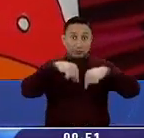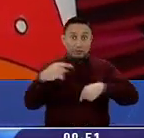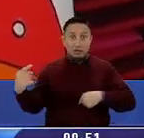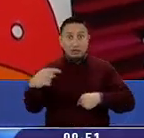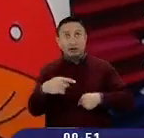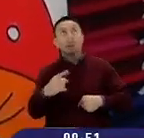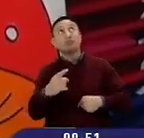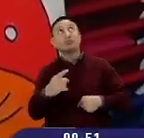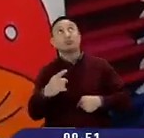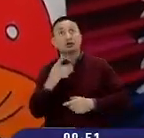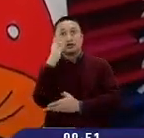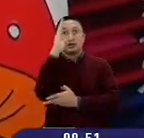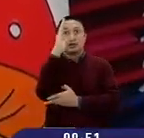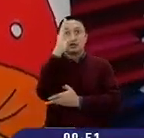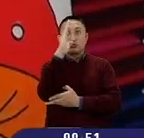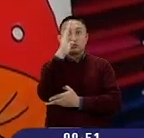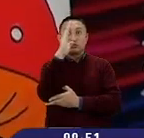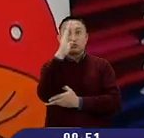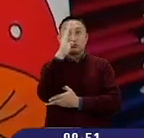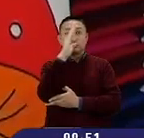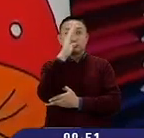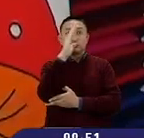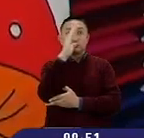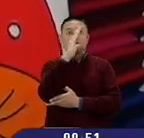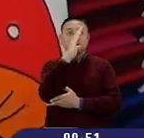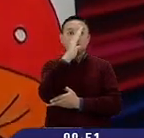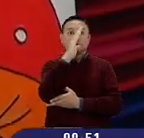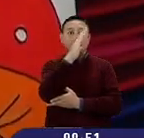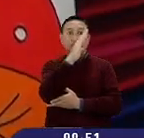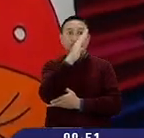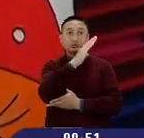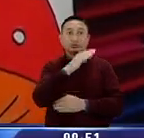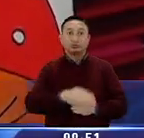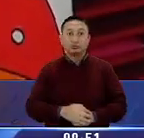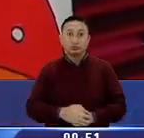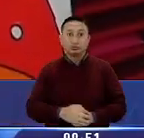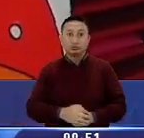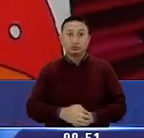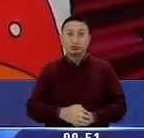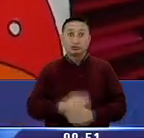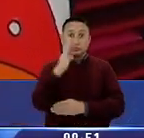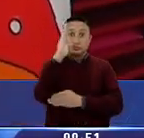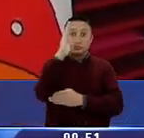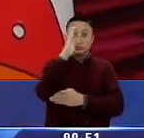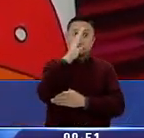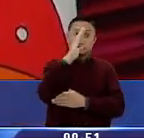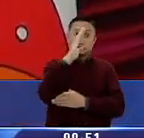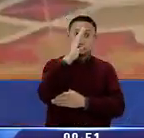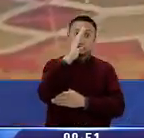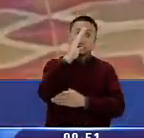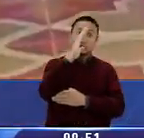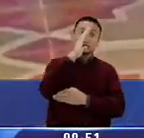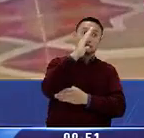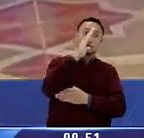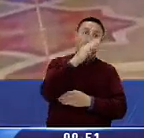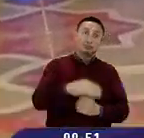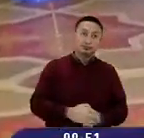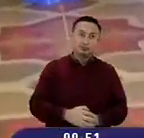vemos cada día que el edificio está más hacia adelante. Pero no solamente hacia adelante, sino hacia un lado. Manifiesta que